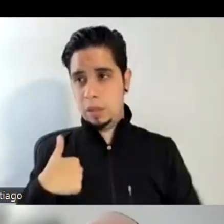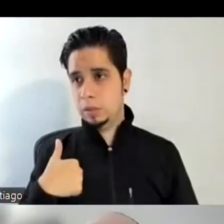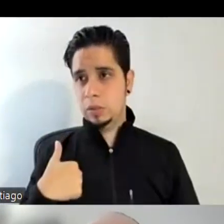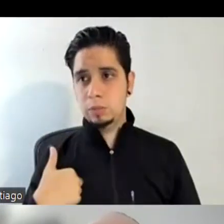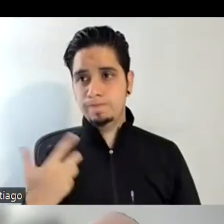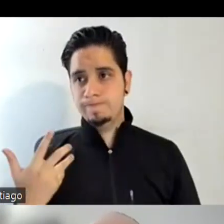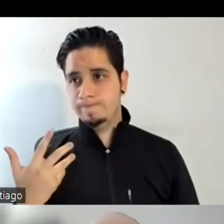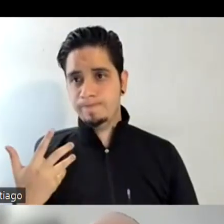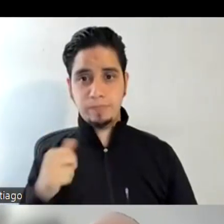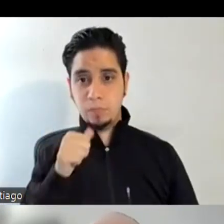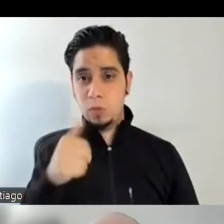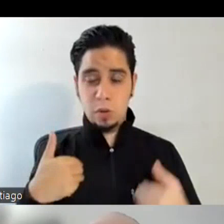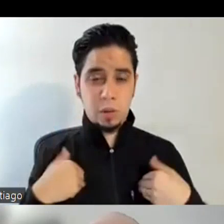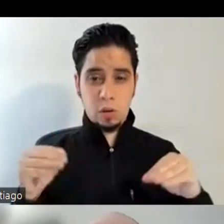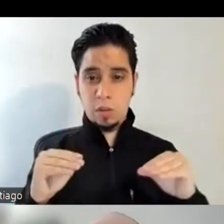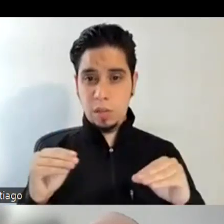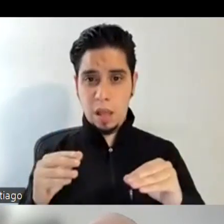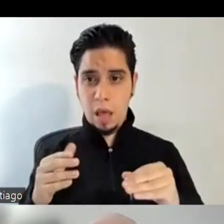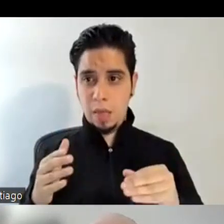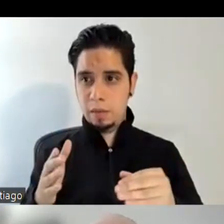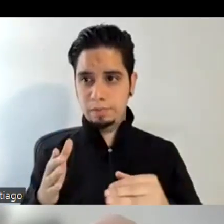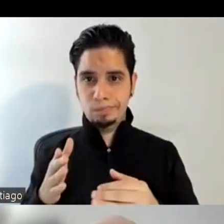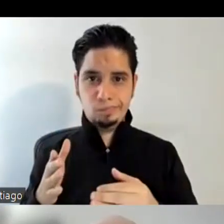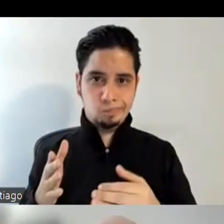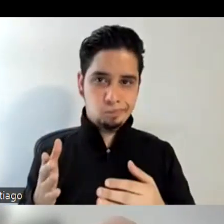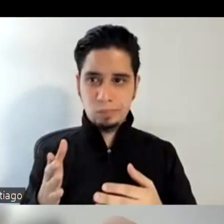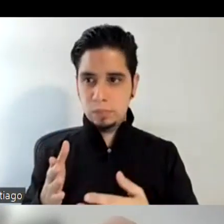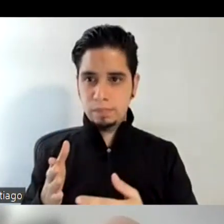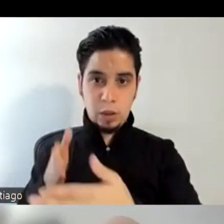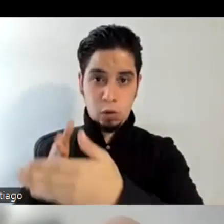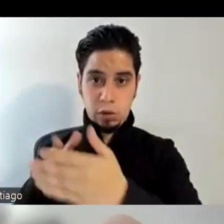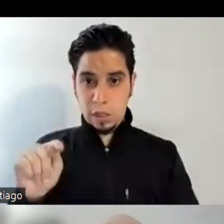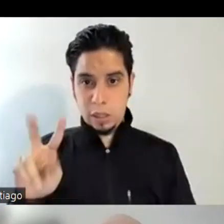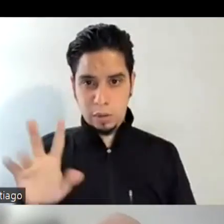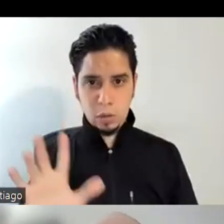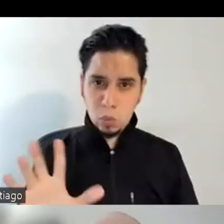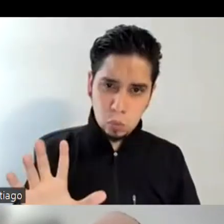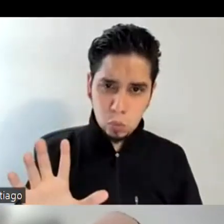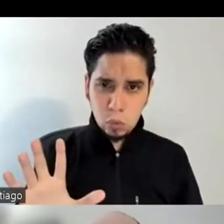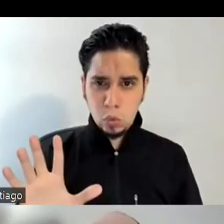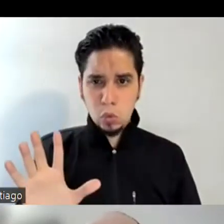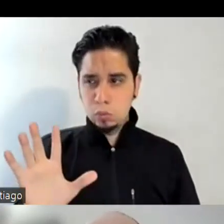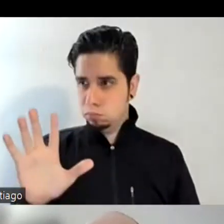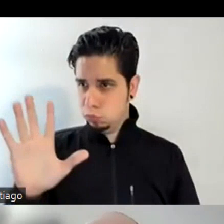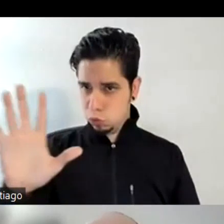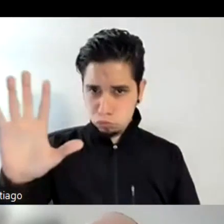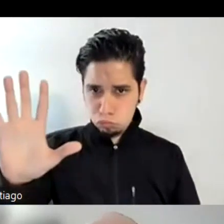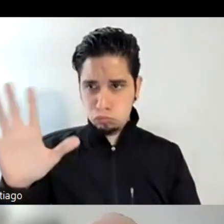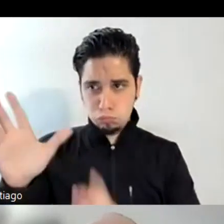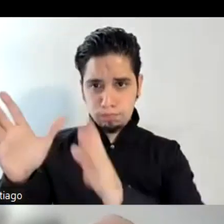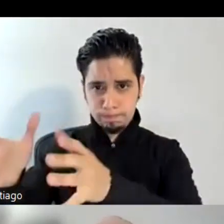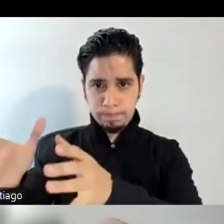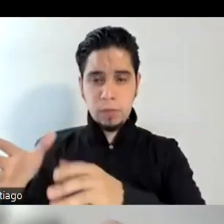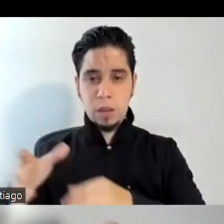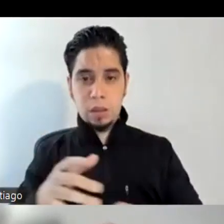No tengo nada contra la televisión ni nada de eso, pero no es lo que yo hago. O sea, no tengo nada en contra de la gente que hace otro teatro más comercial, pero